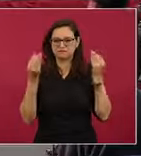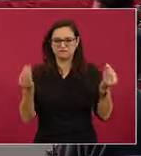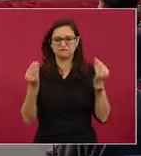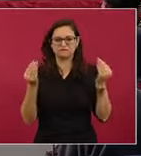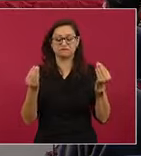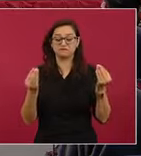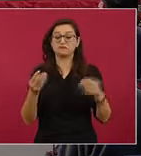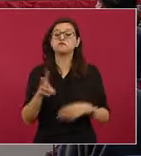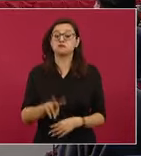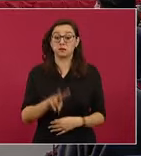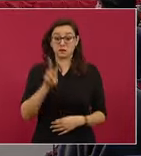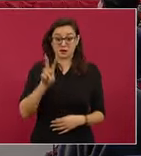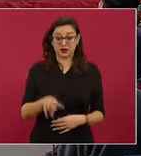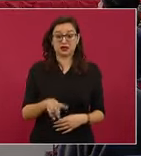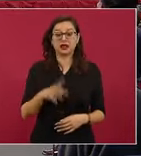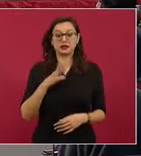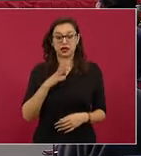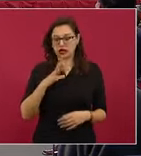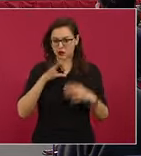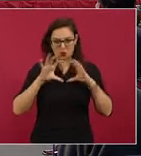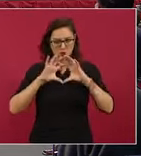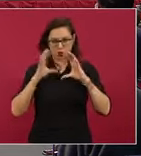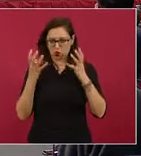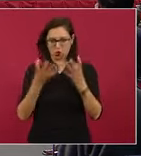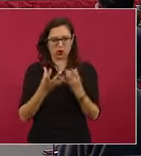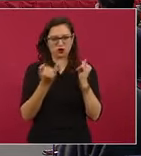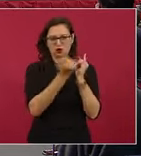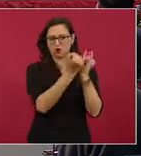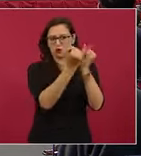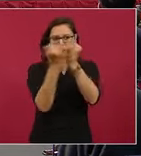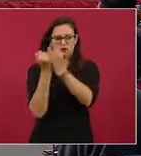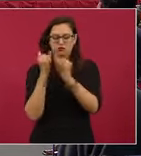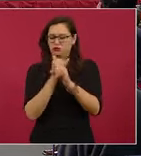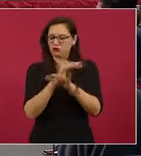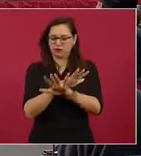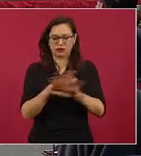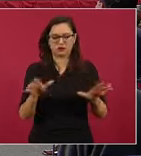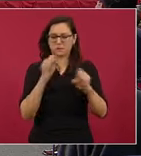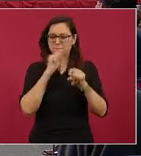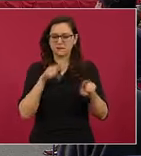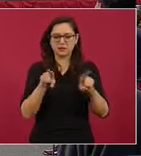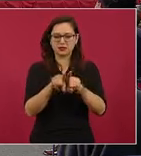hablando de las grandes cadenas mundiales de información,